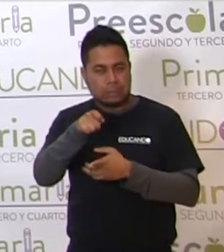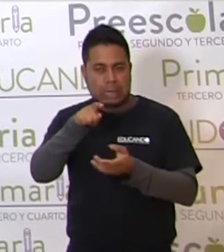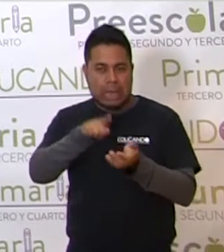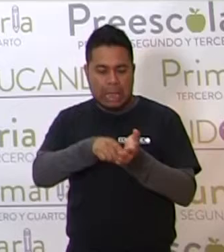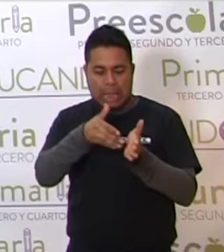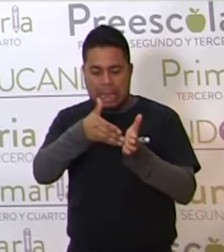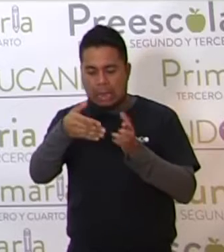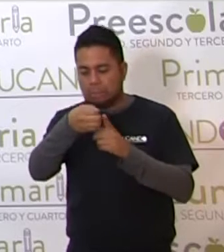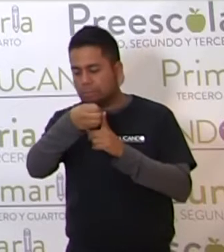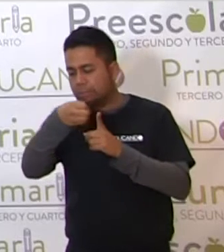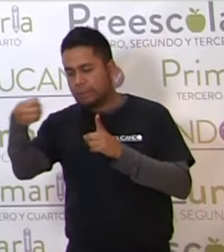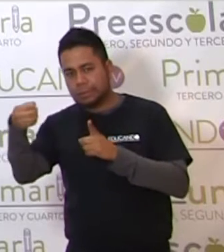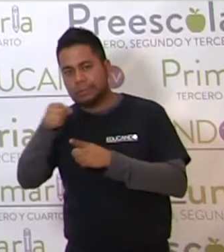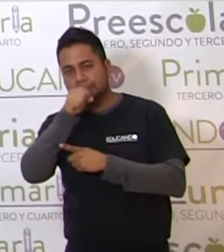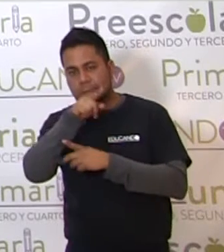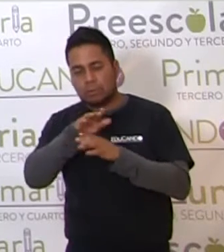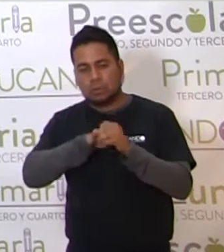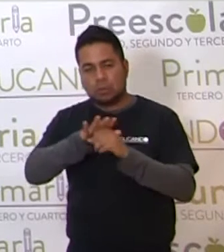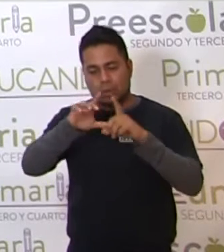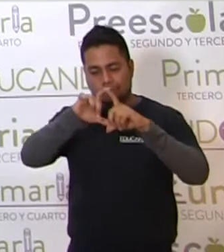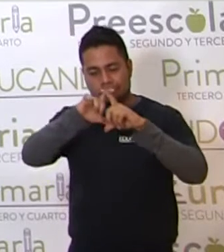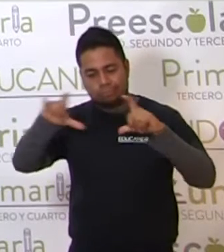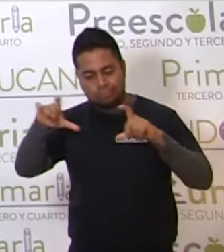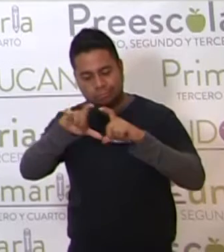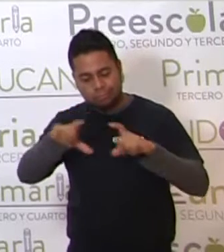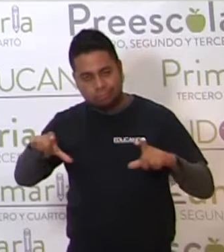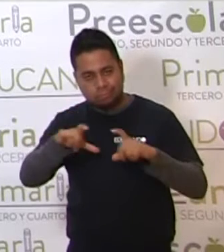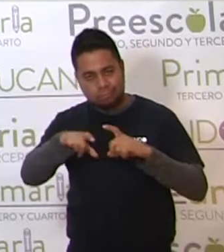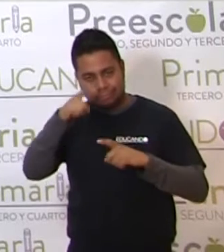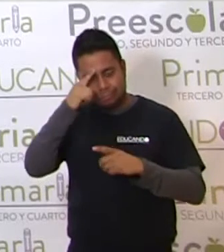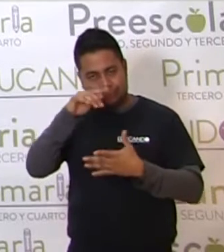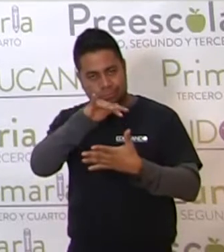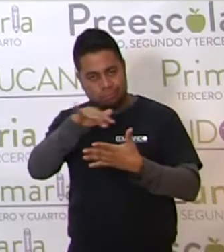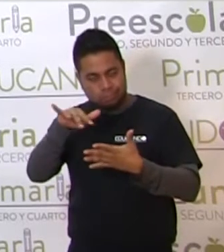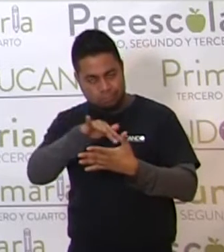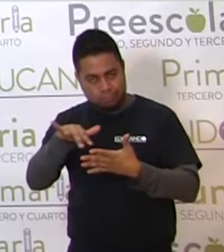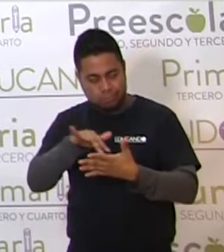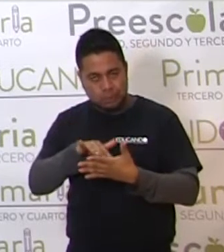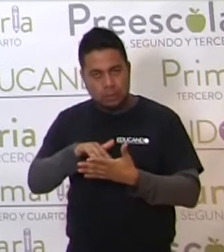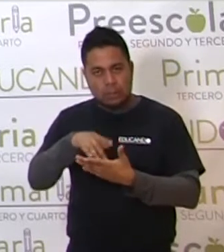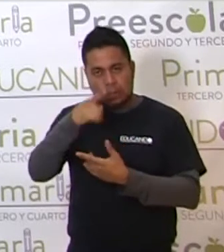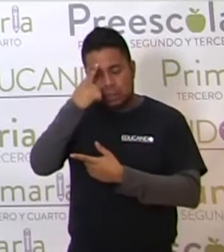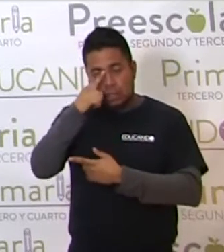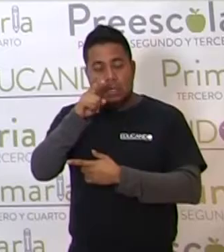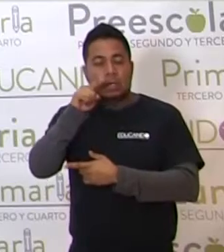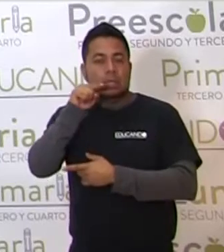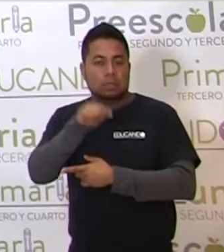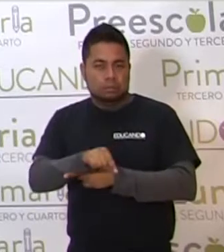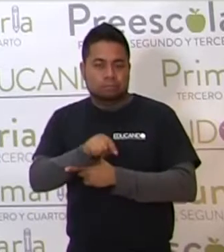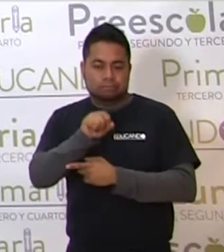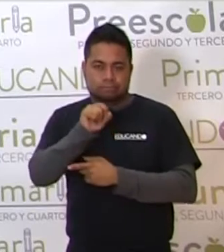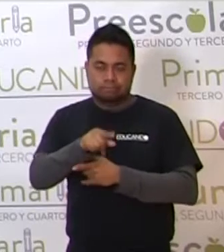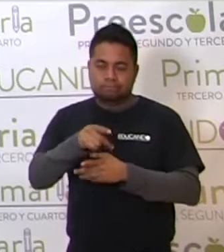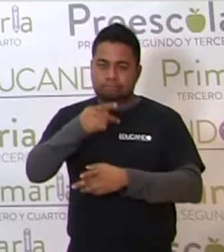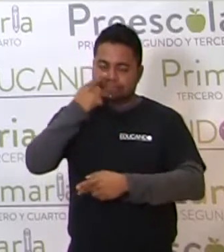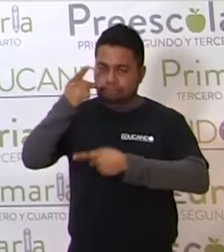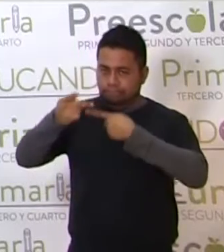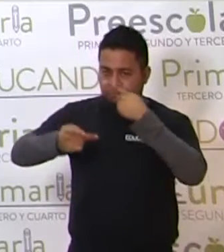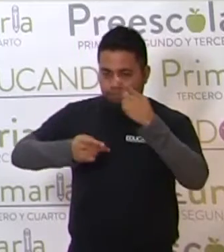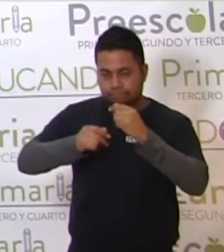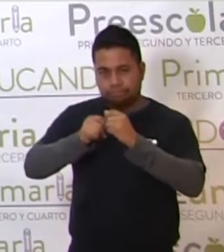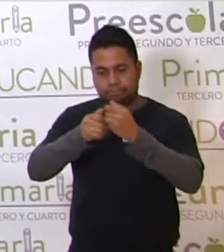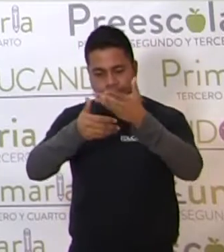el verso y las estrofas que vamos a a estar leyendo vamos a leer a lo largo de todo nuestro poema